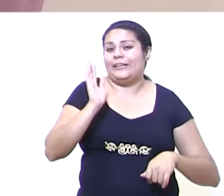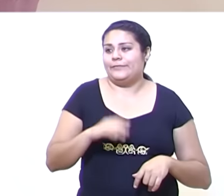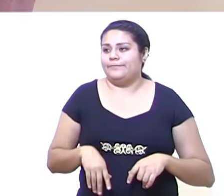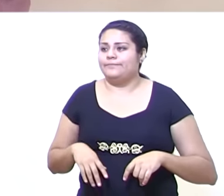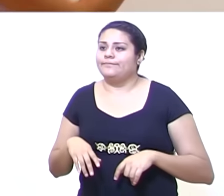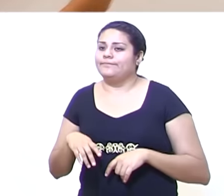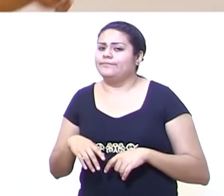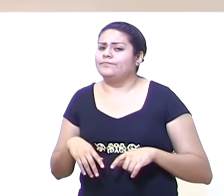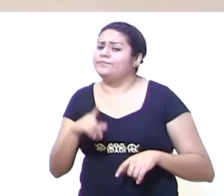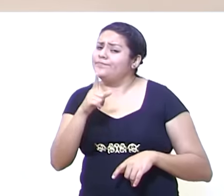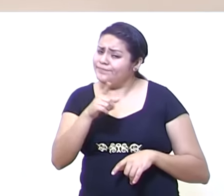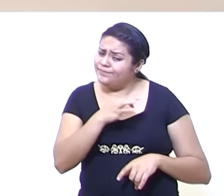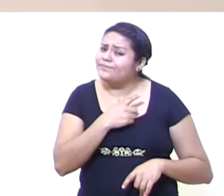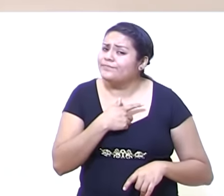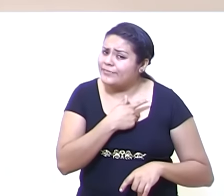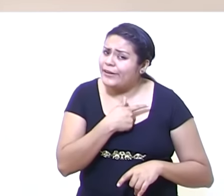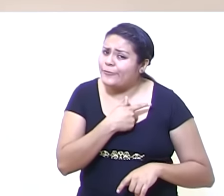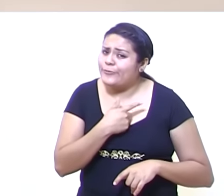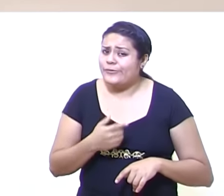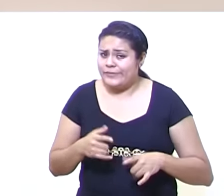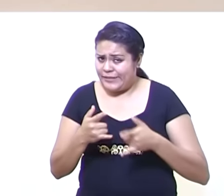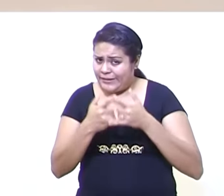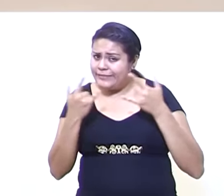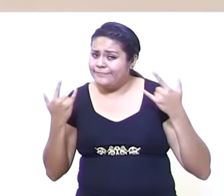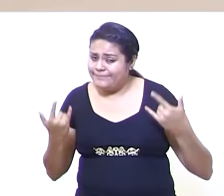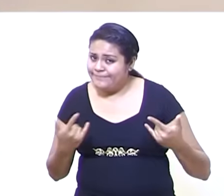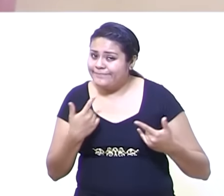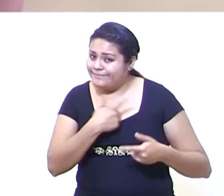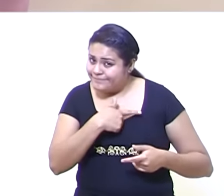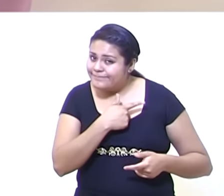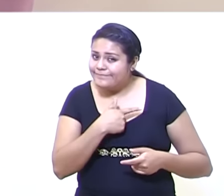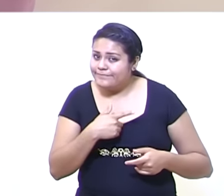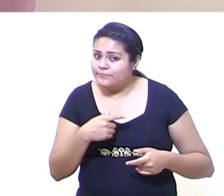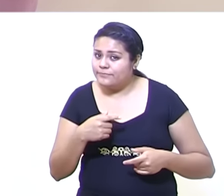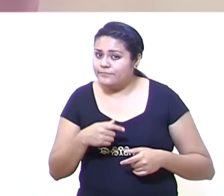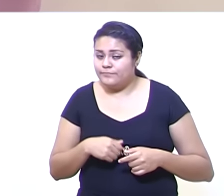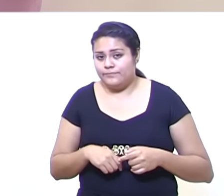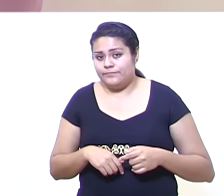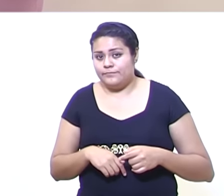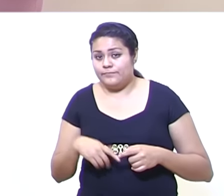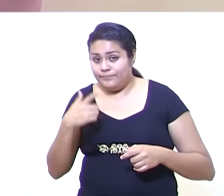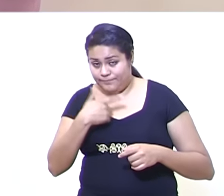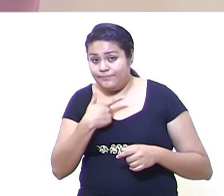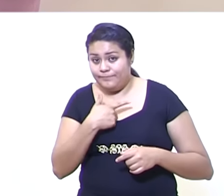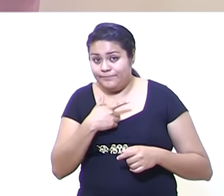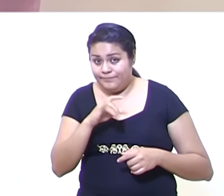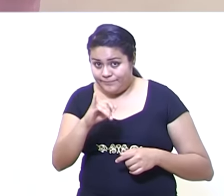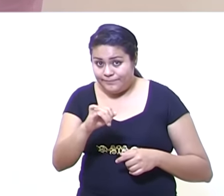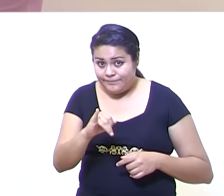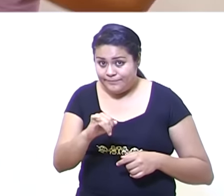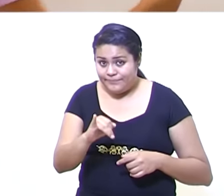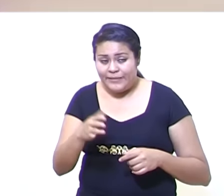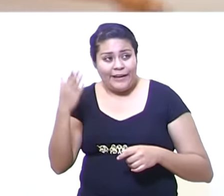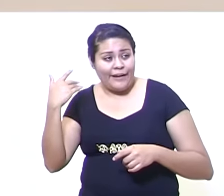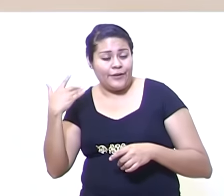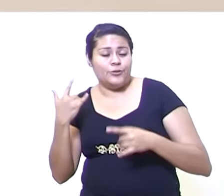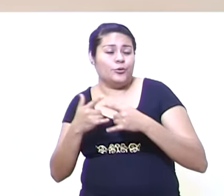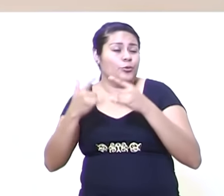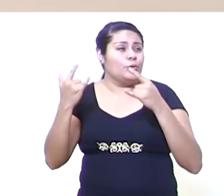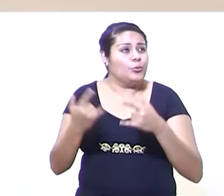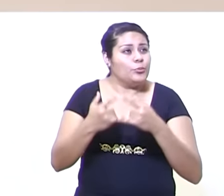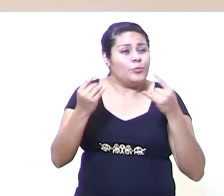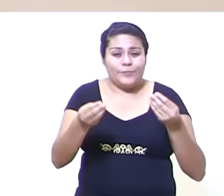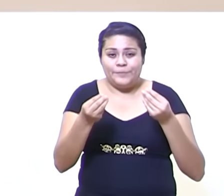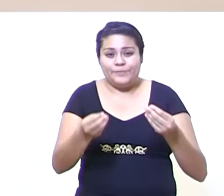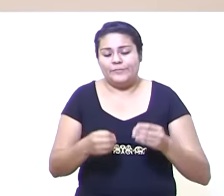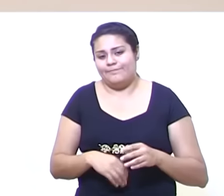Aparecen los cuentos, los textos que te he presentado. Antes de continuar con nuestra sesión y mientras quito esto, quiero que me